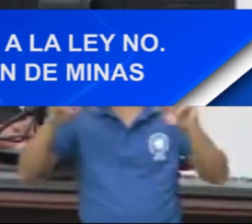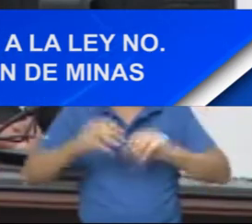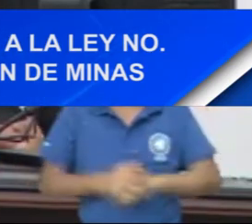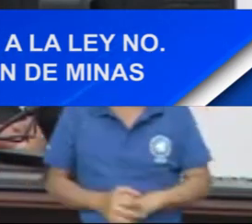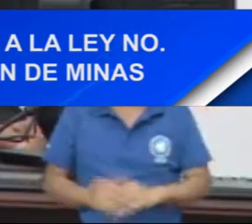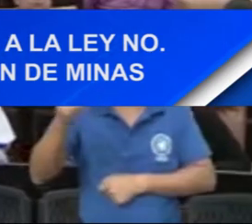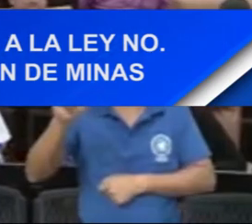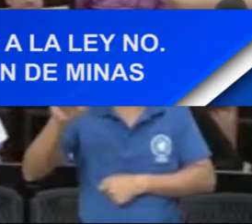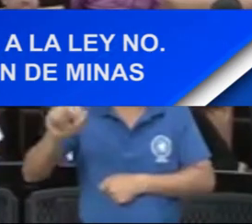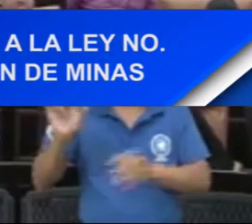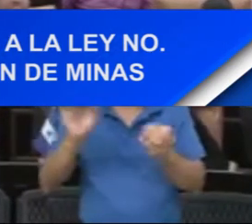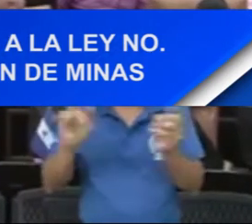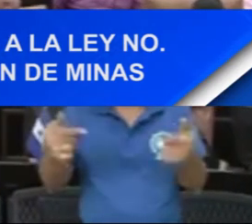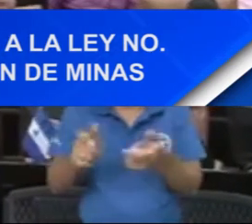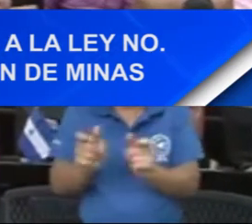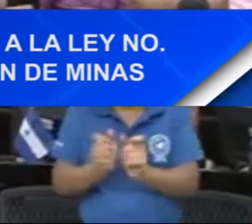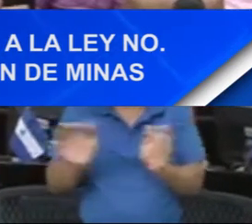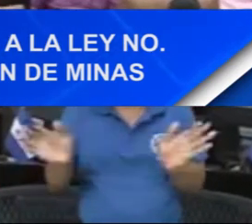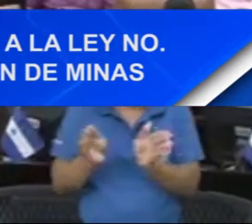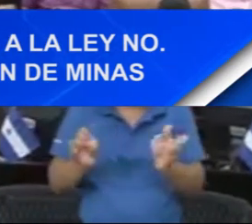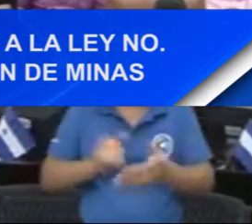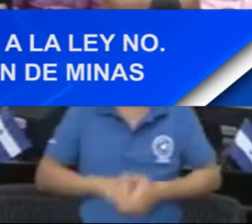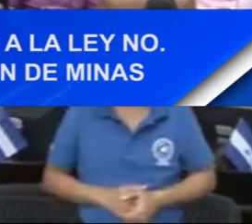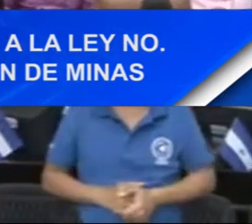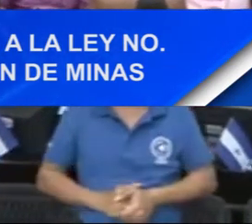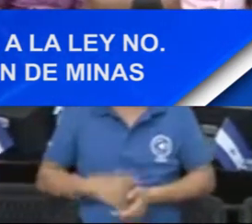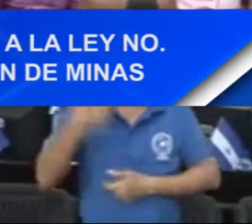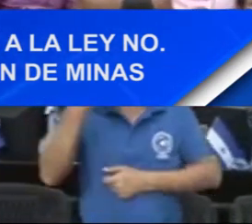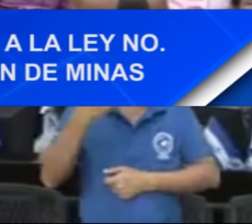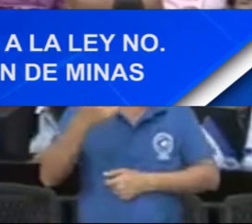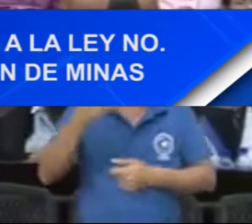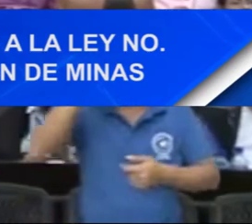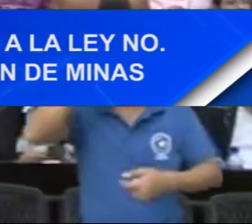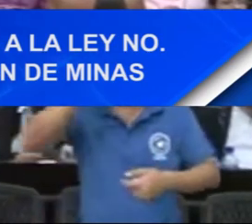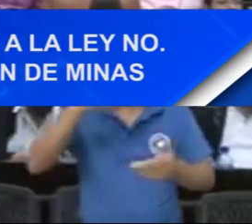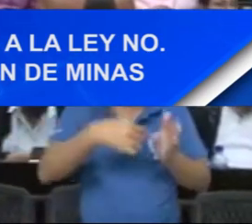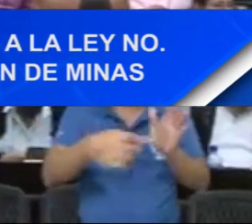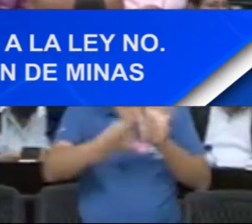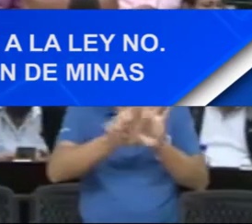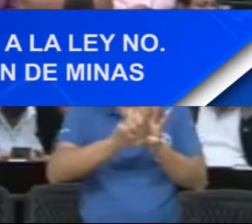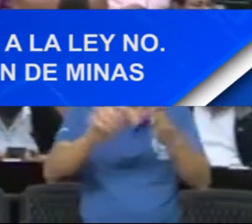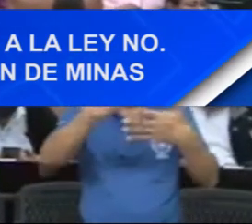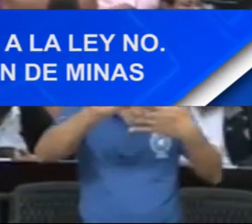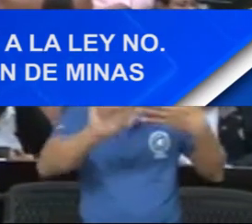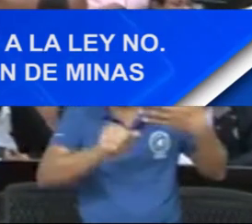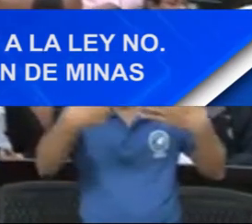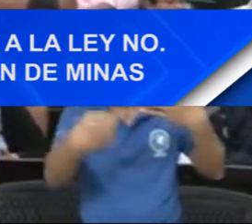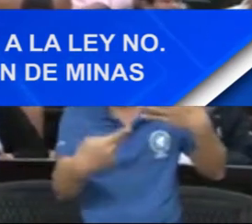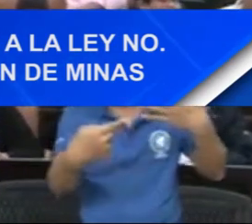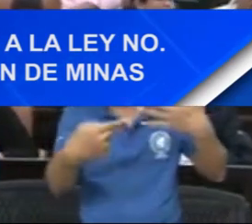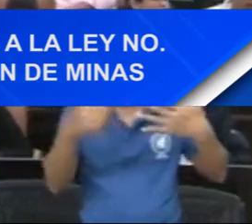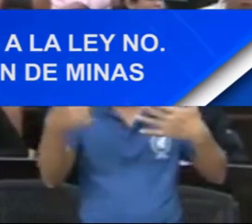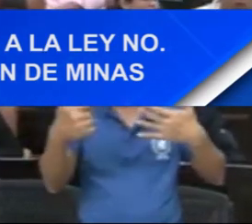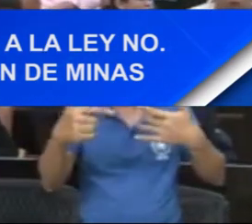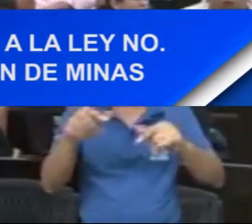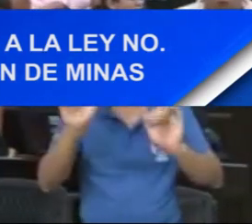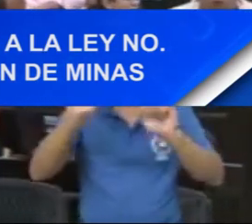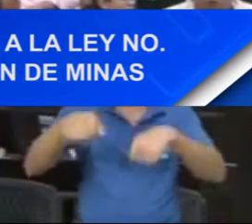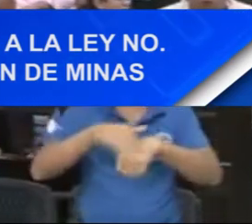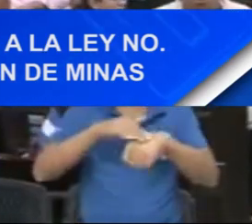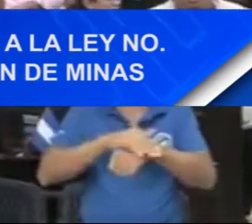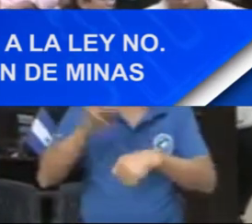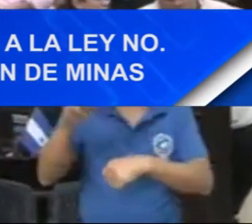las casas de empeño en caso de incumplimiento de este literal el menú está facultado para el cierre